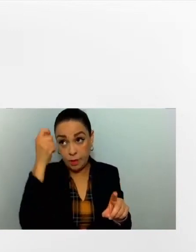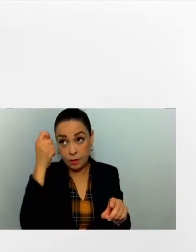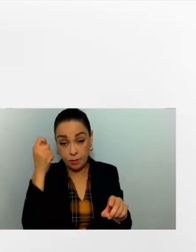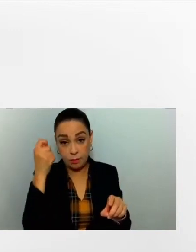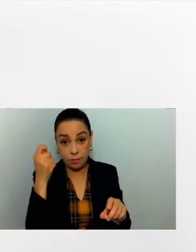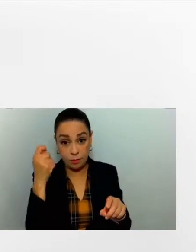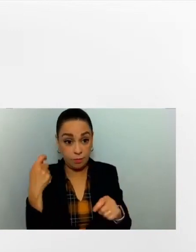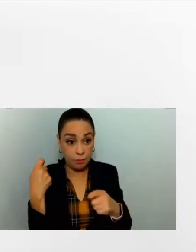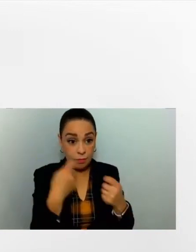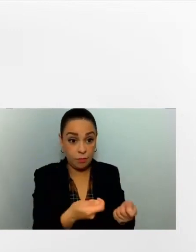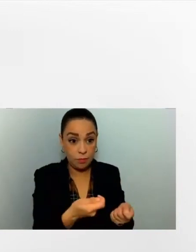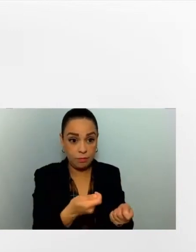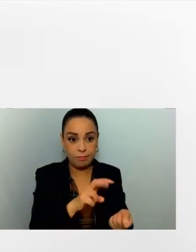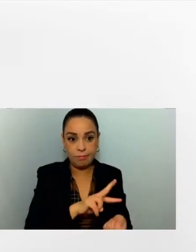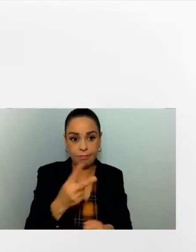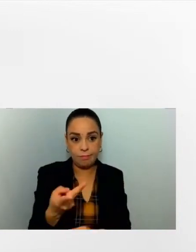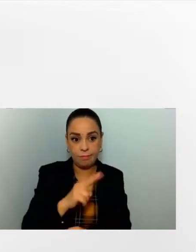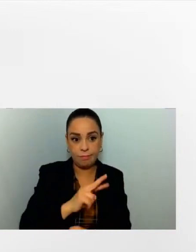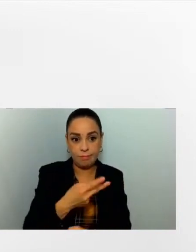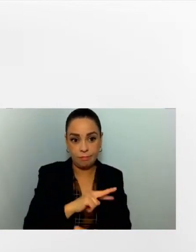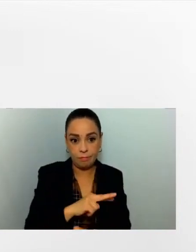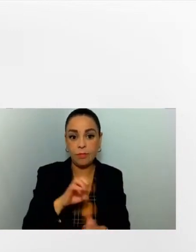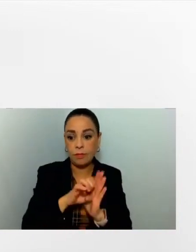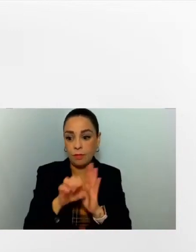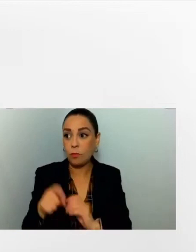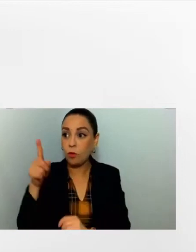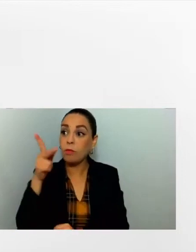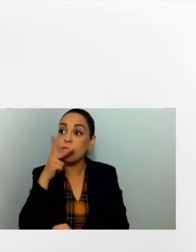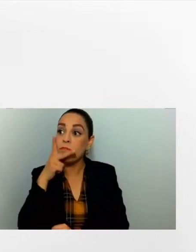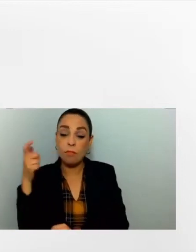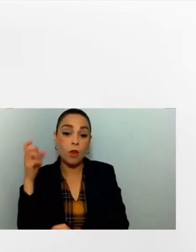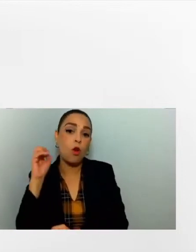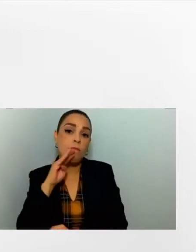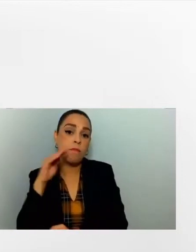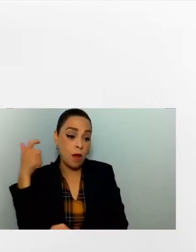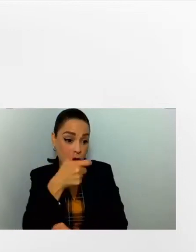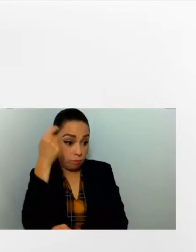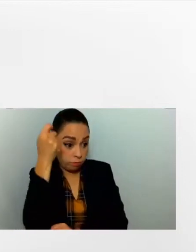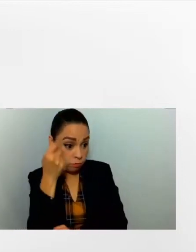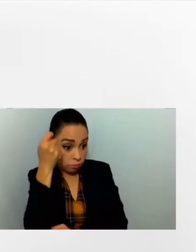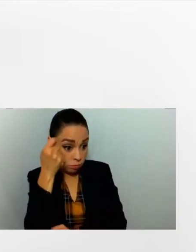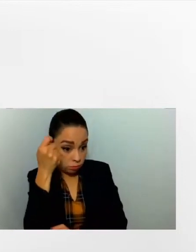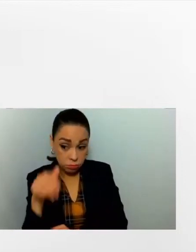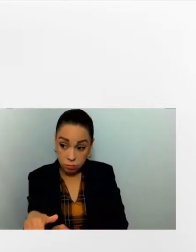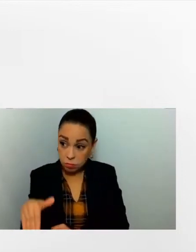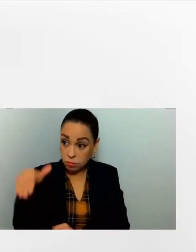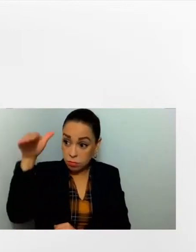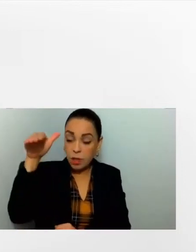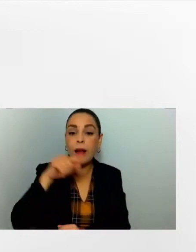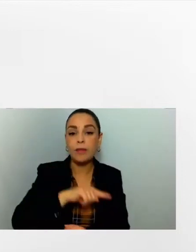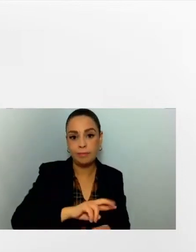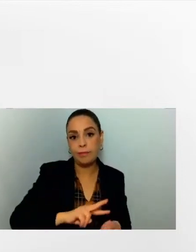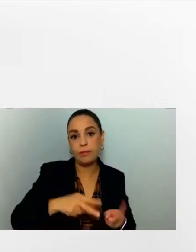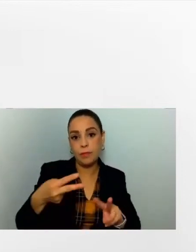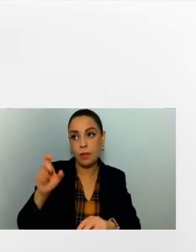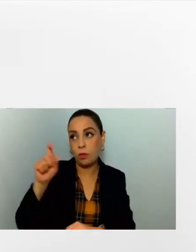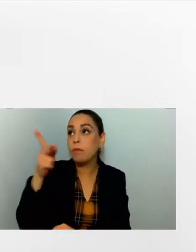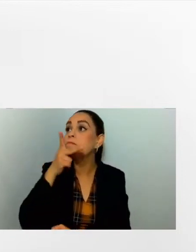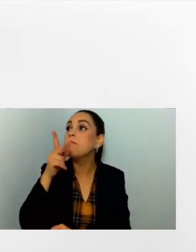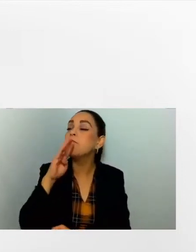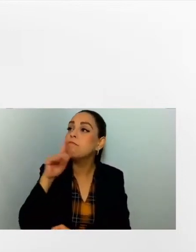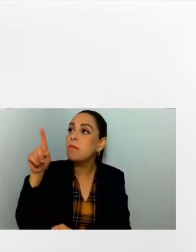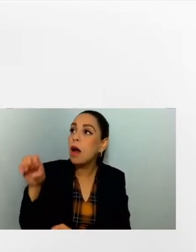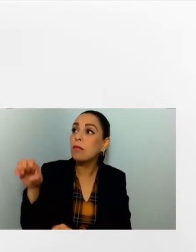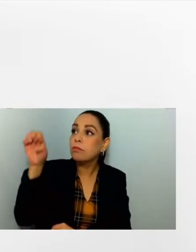Entonces, el que los dio tiene derecho a recibirlos y, por lo tanto, si un menor de edad los recibió de sus padres, o su padre o de su